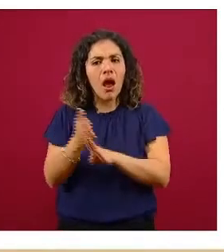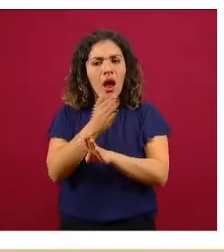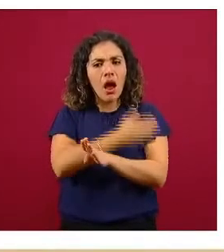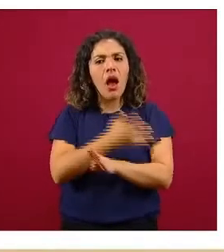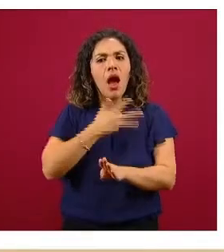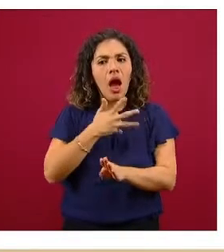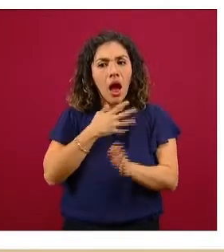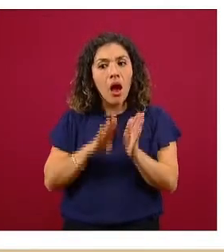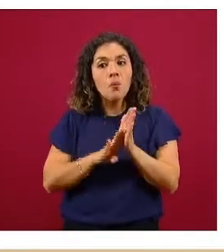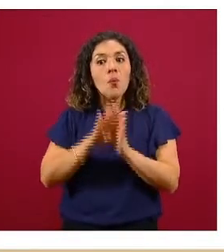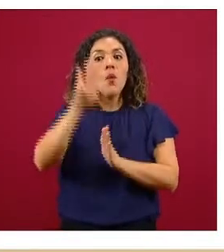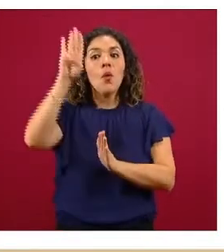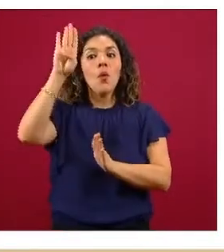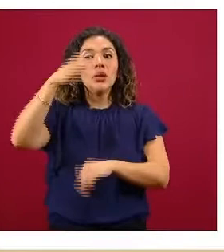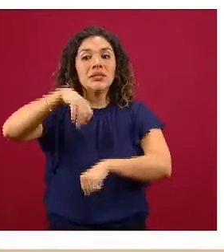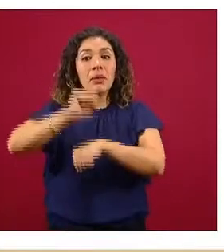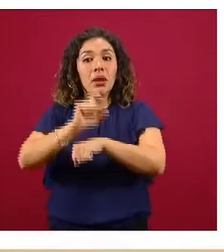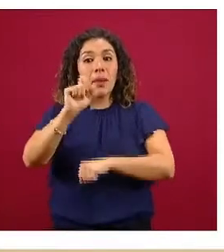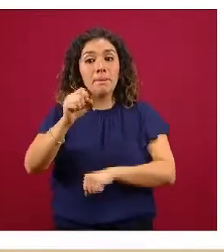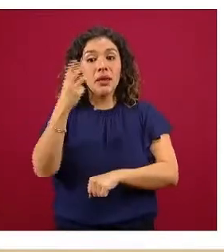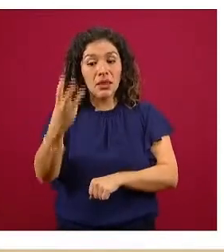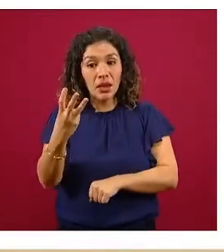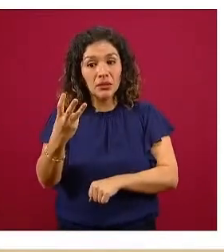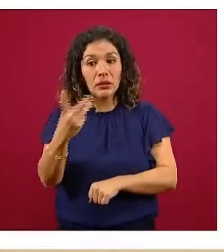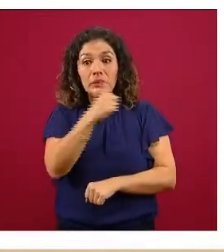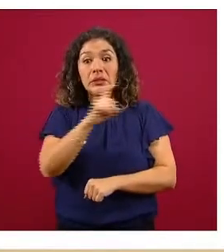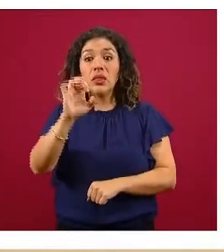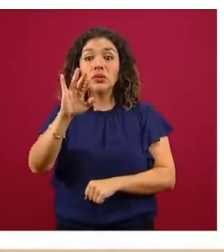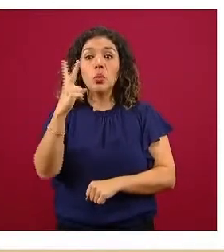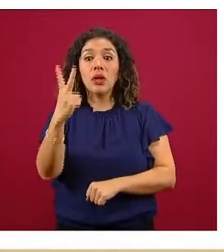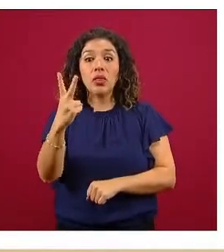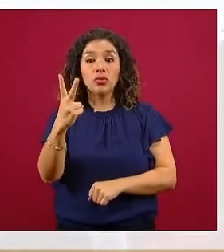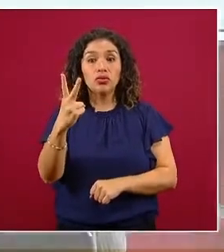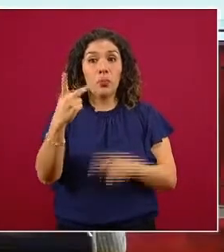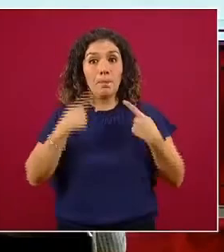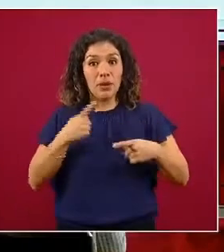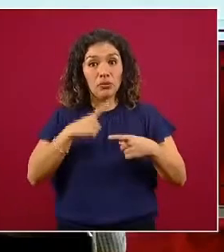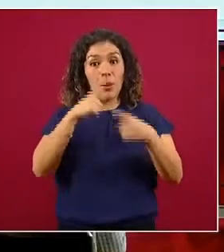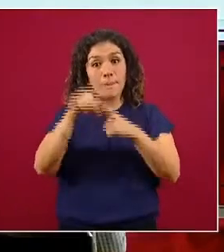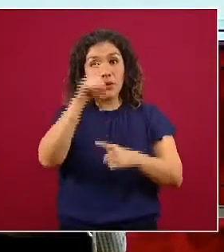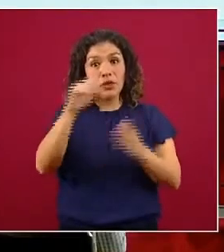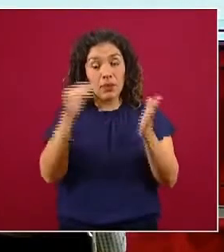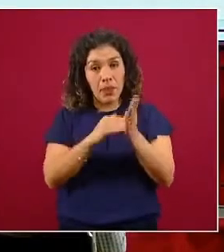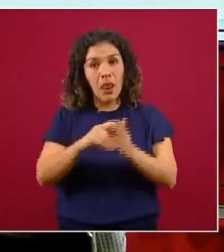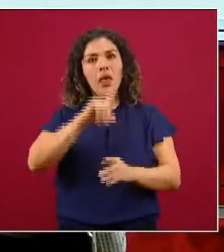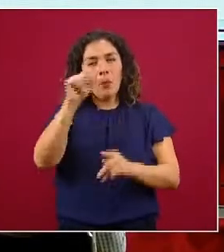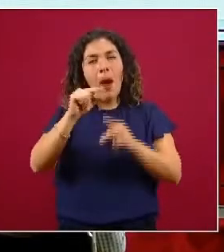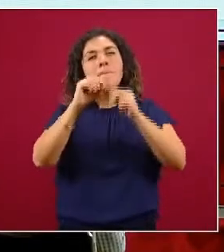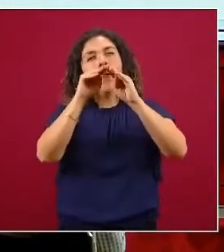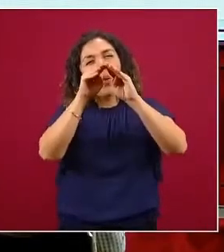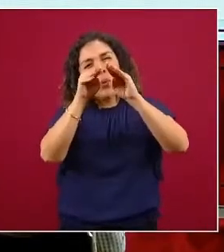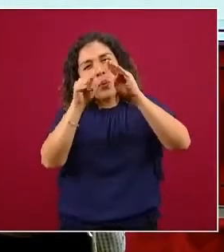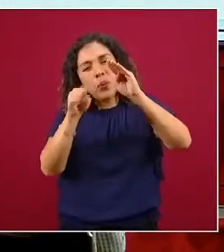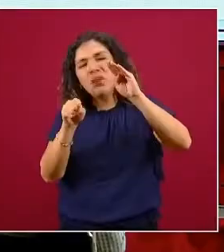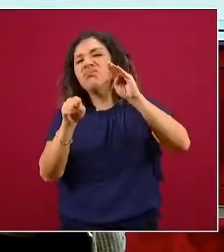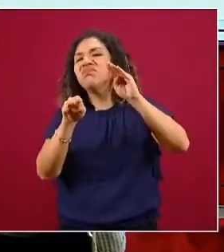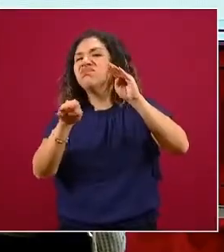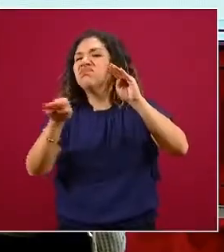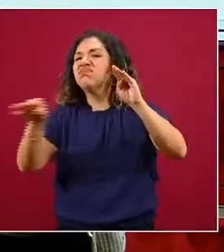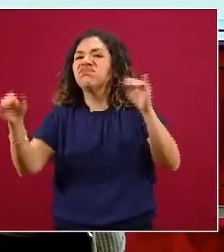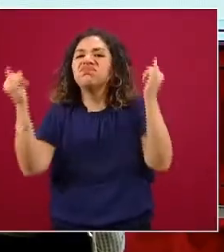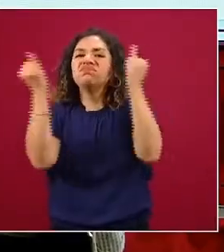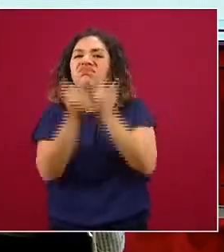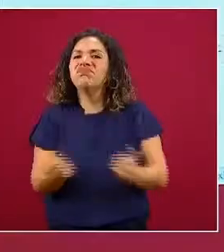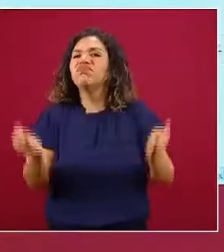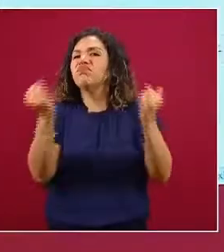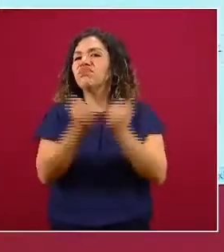había tenido un punto en la semana 23 con 152 de tasa, empezó a bajar y ha mantenido este